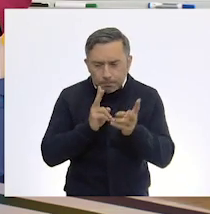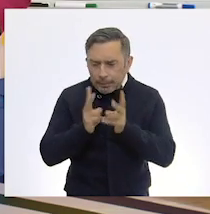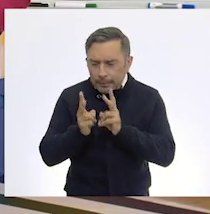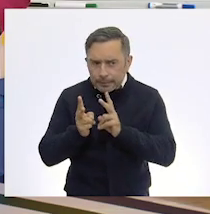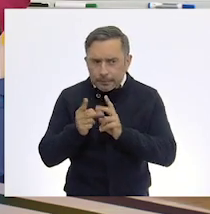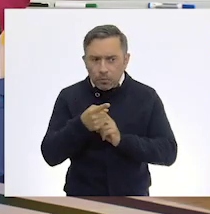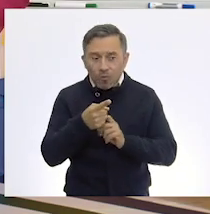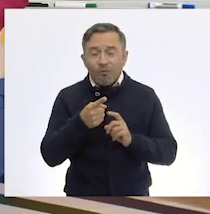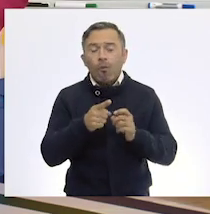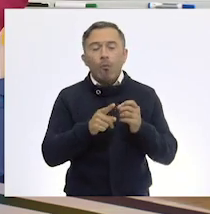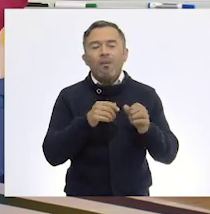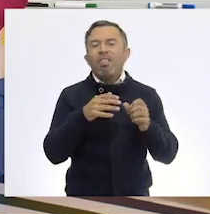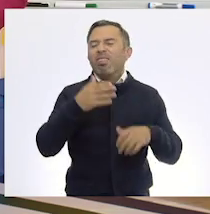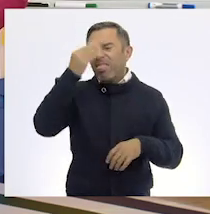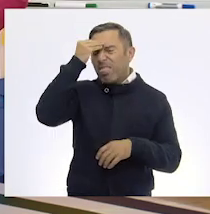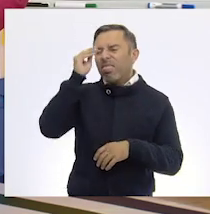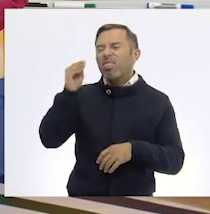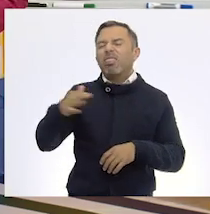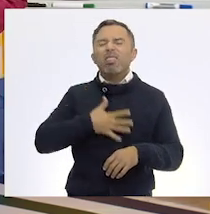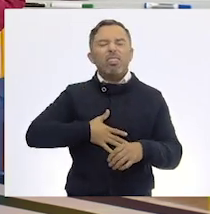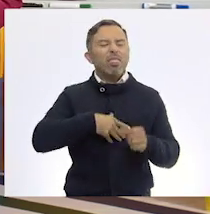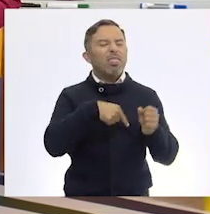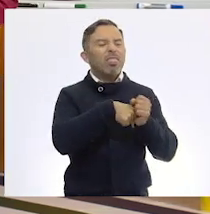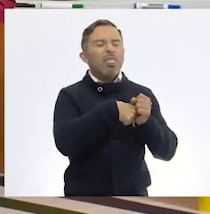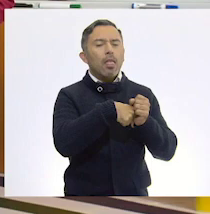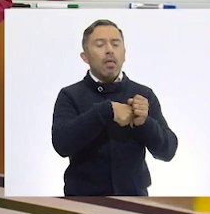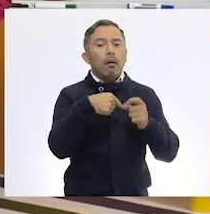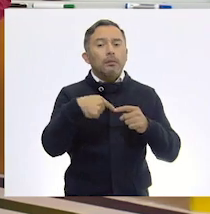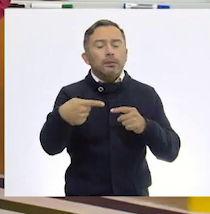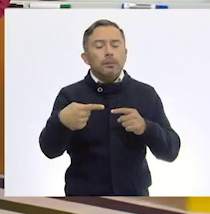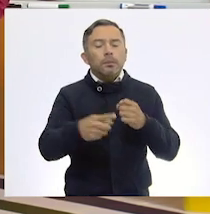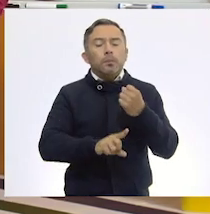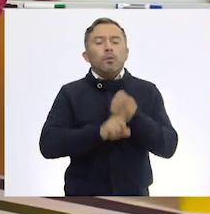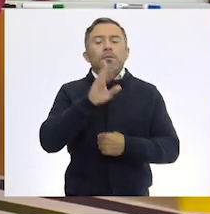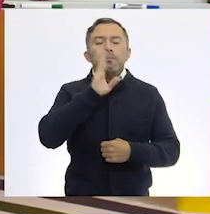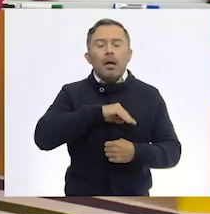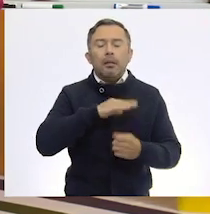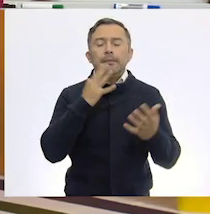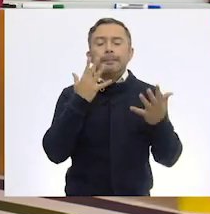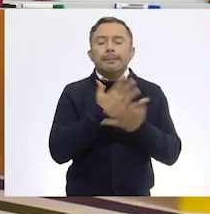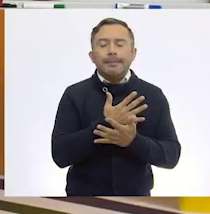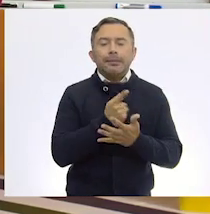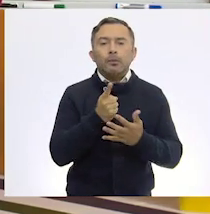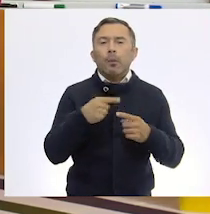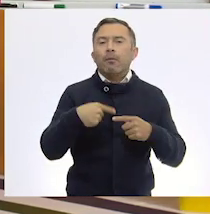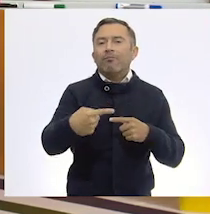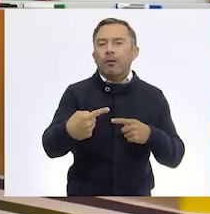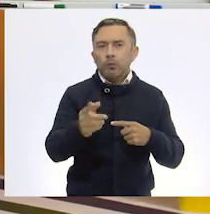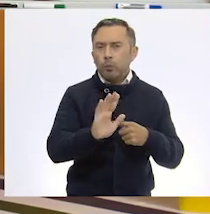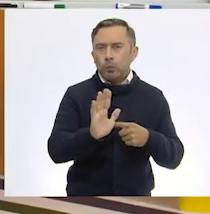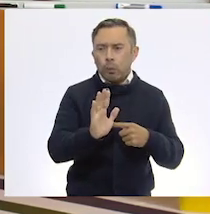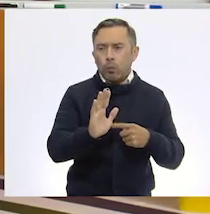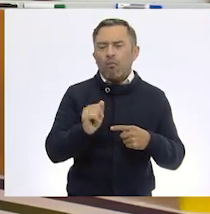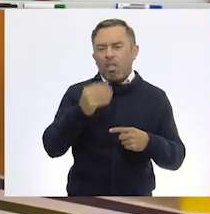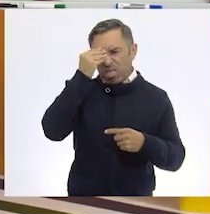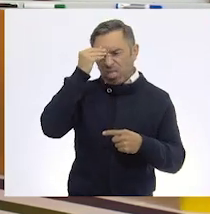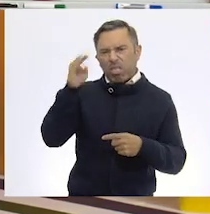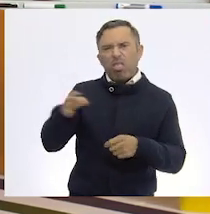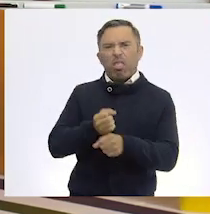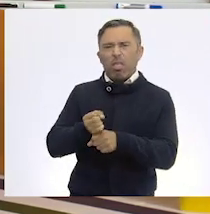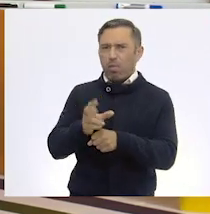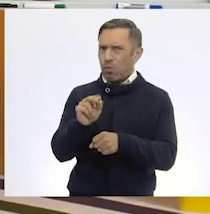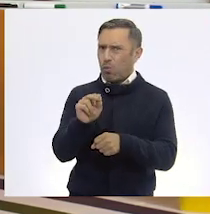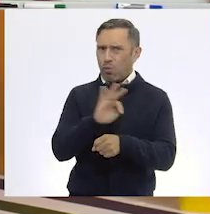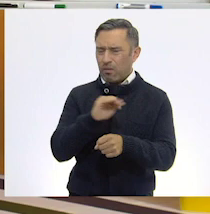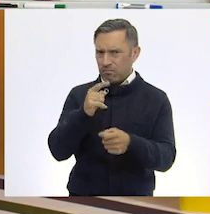consecuencias negativas y no afectar a las demás compañeras y compañeros? ¿Qué opción escogerían